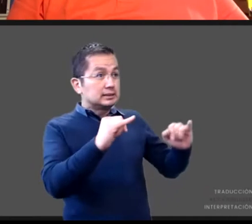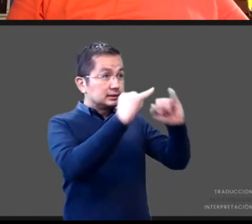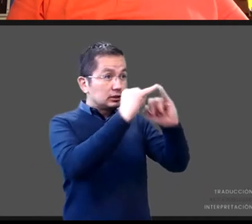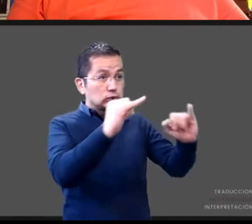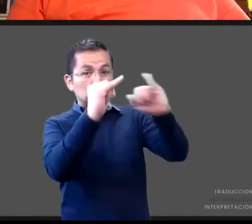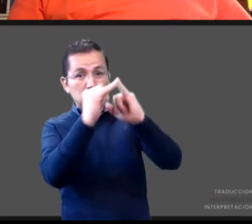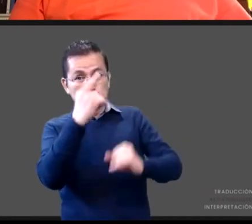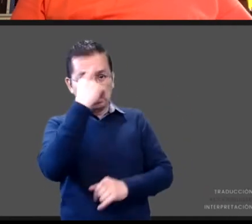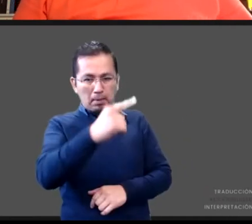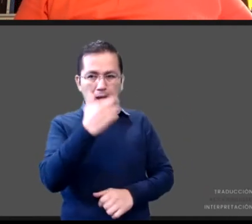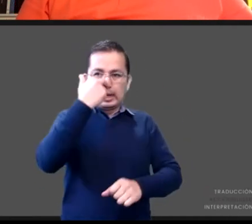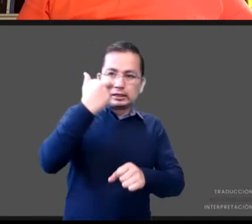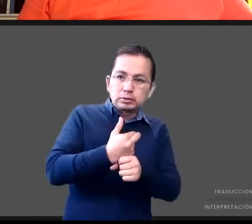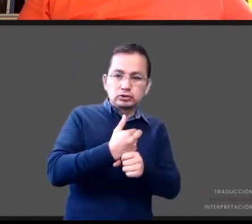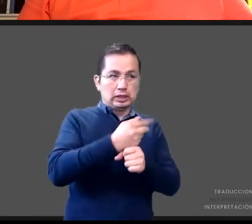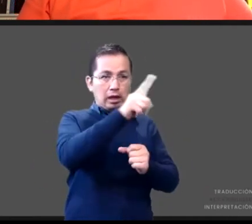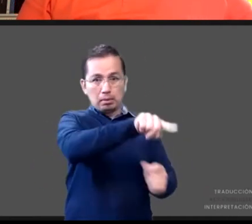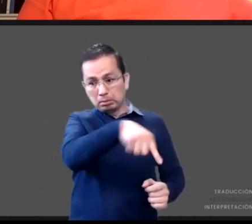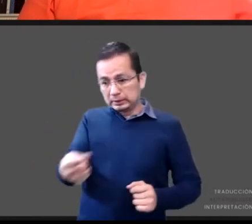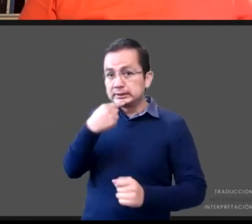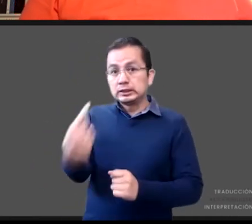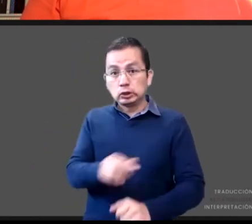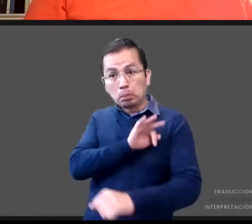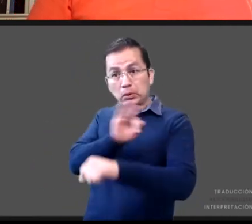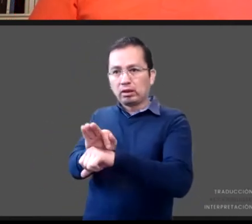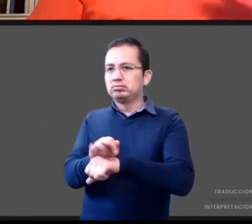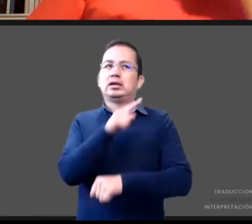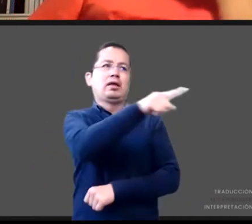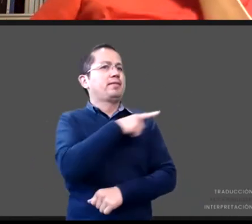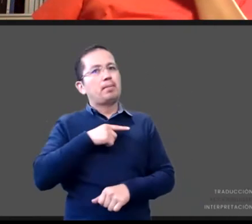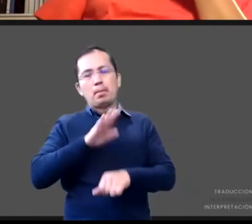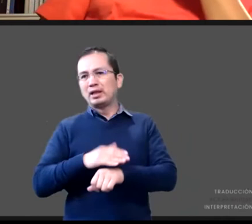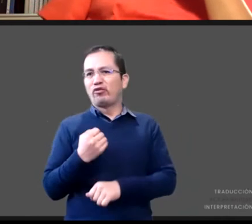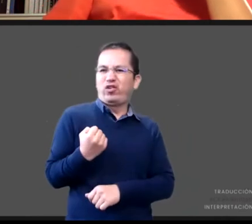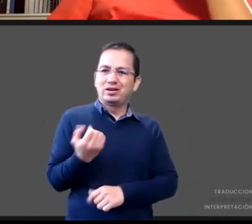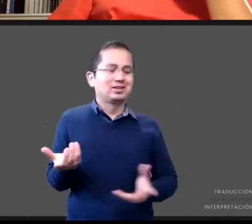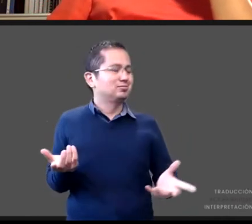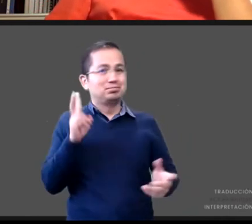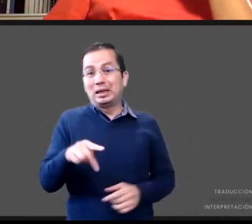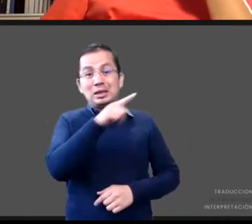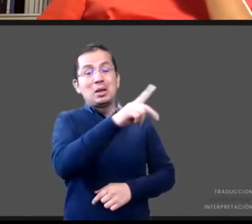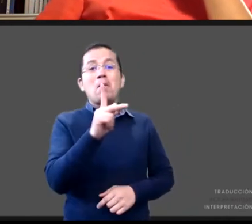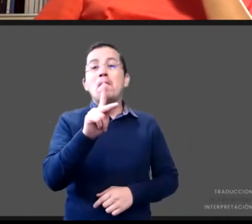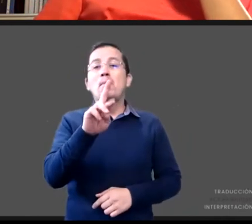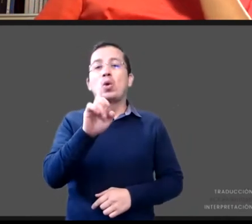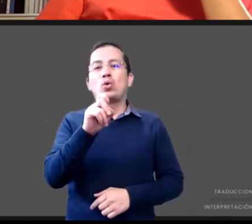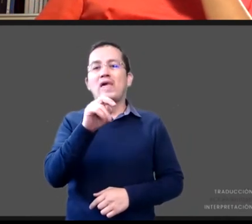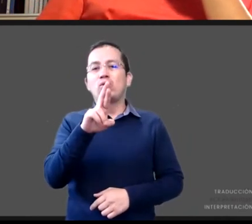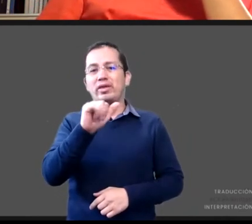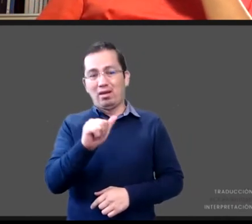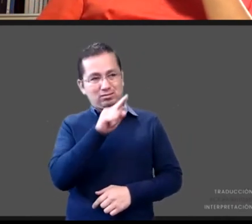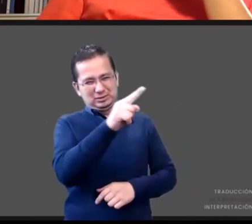es, las procuradurías son otra instancia del Estado que se ha visto terriblemente debilitada en los últimos años. Los procesos